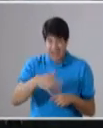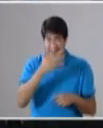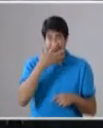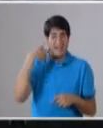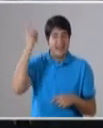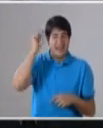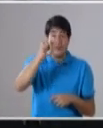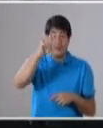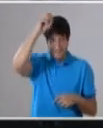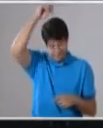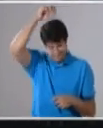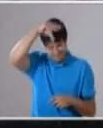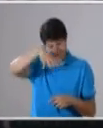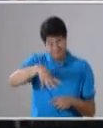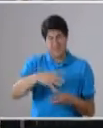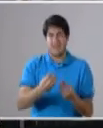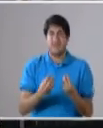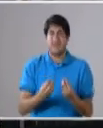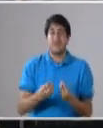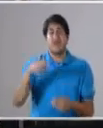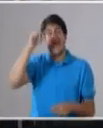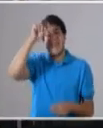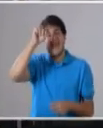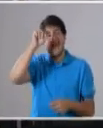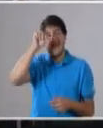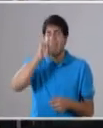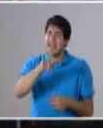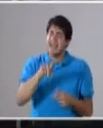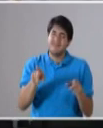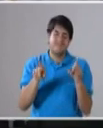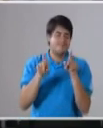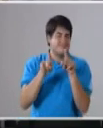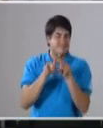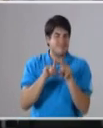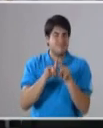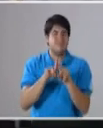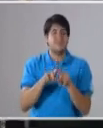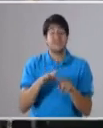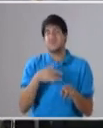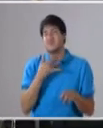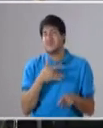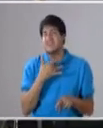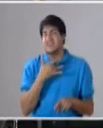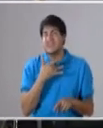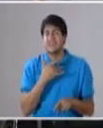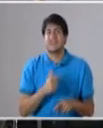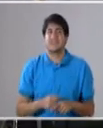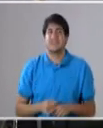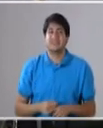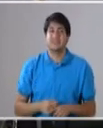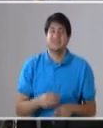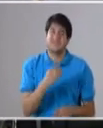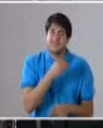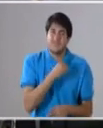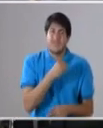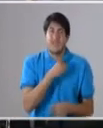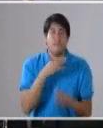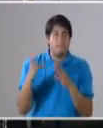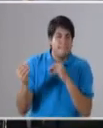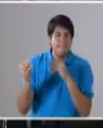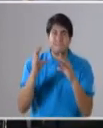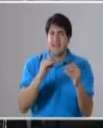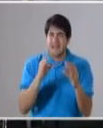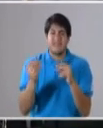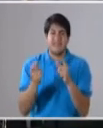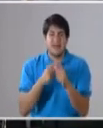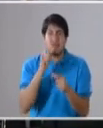bendiga. Y bueno, en ese mismo sentir, quisiera platicar con